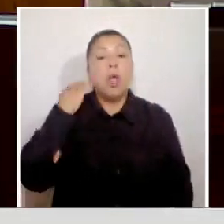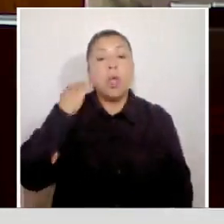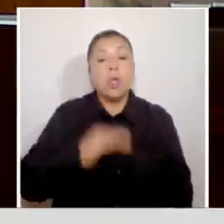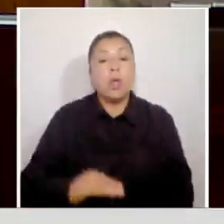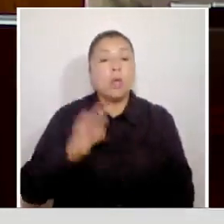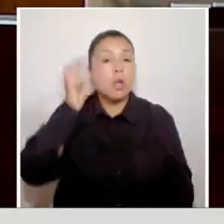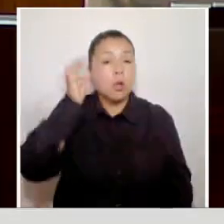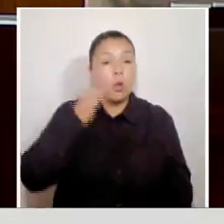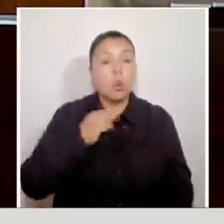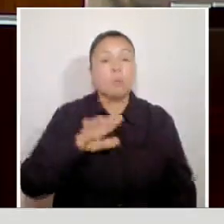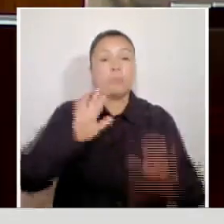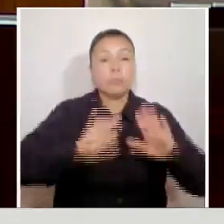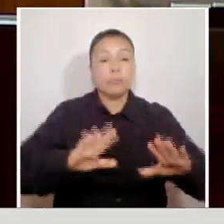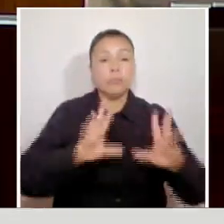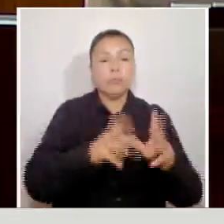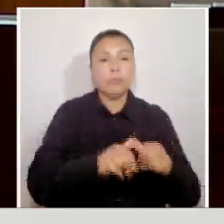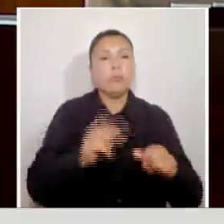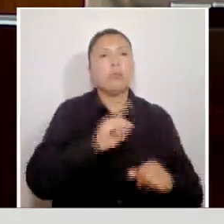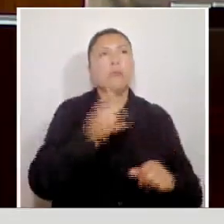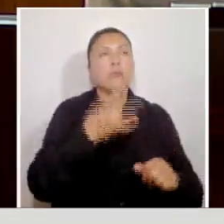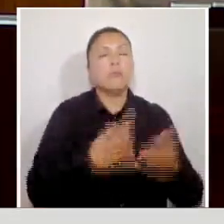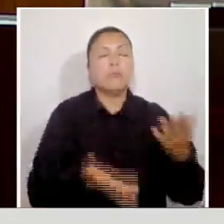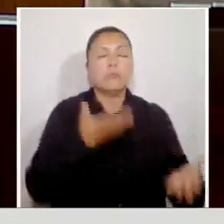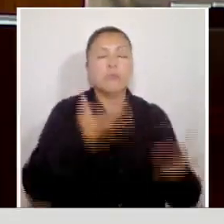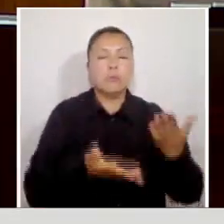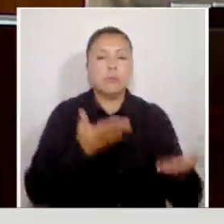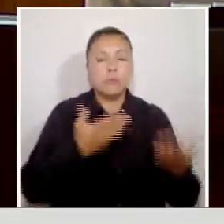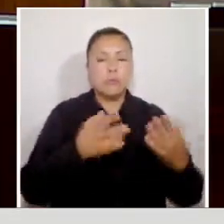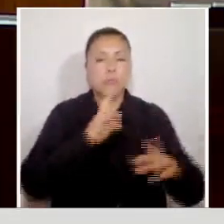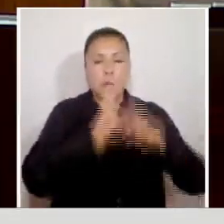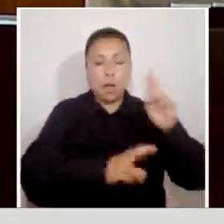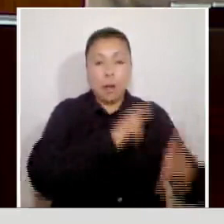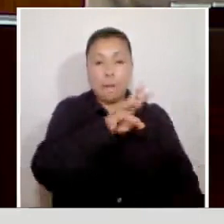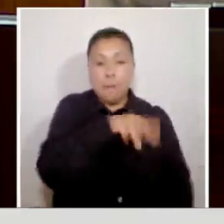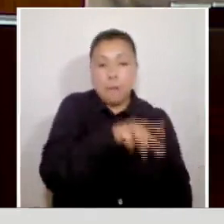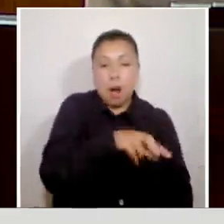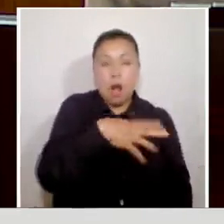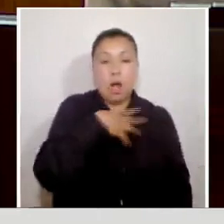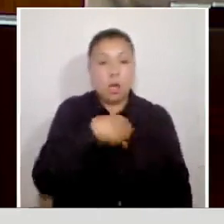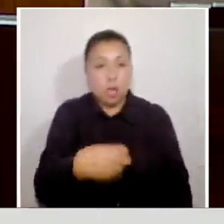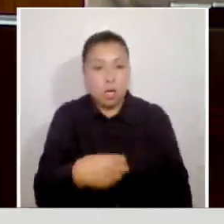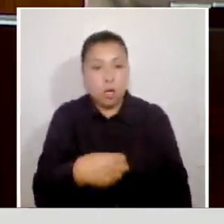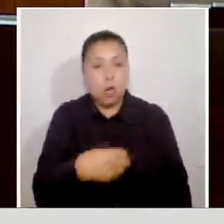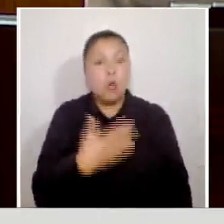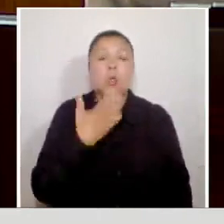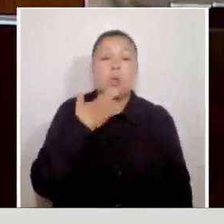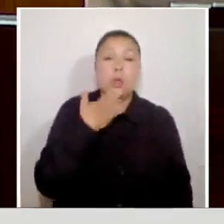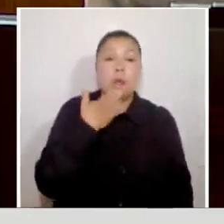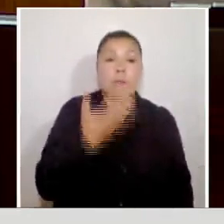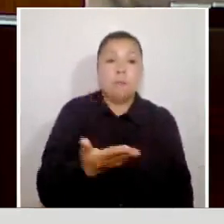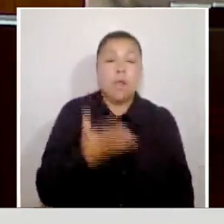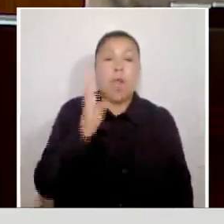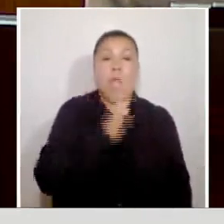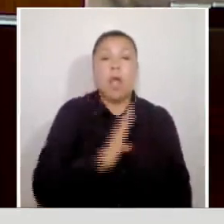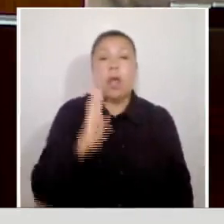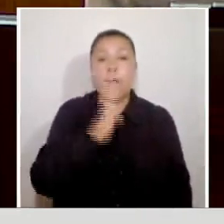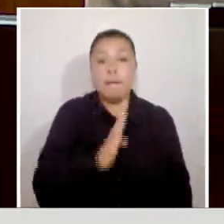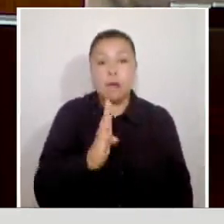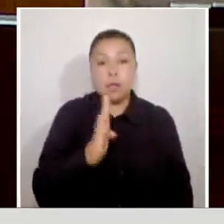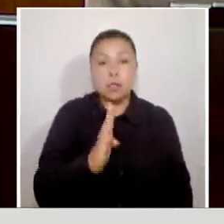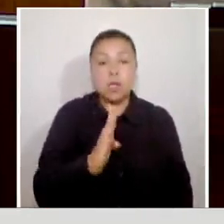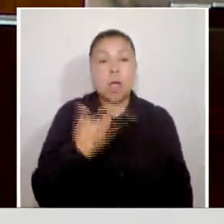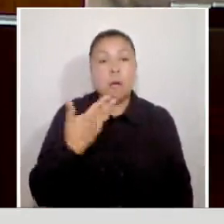estabilidad de la familia no solo dependen las relaciones entre padres e hijos sino que también es la base para